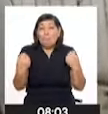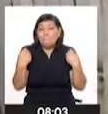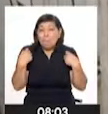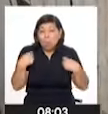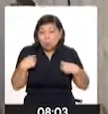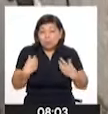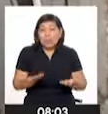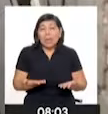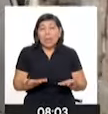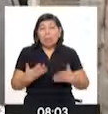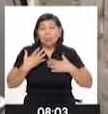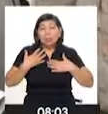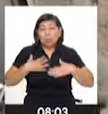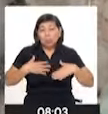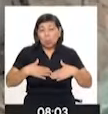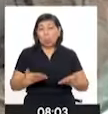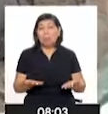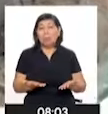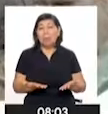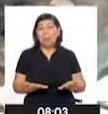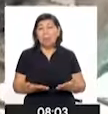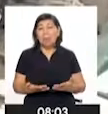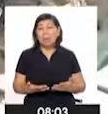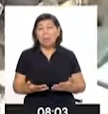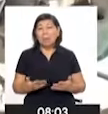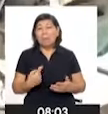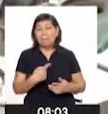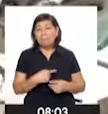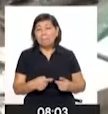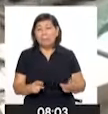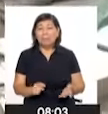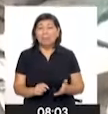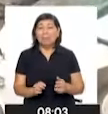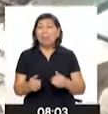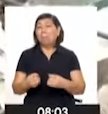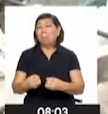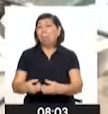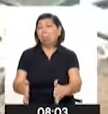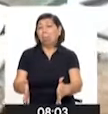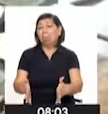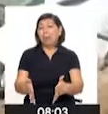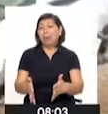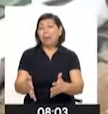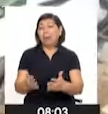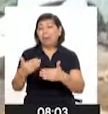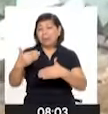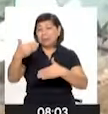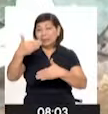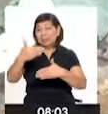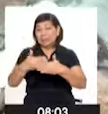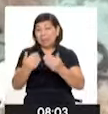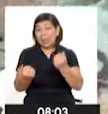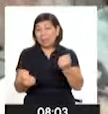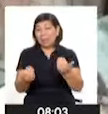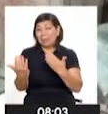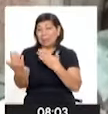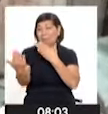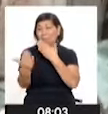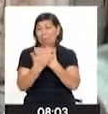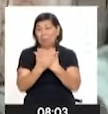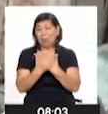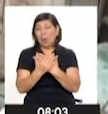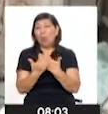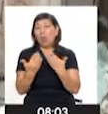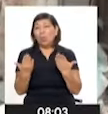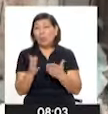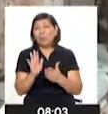mochila, su ropa, algunas prendas de su uniforme han quedado regados, el parabrisas completamente destrozado, y la cabina donde